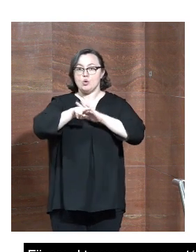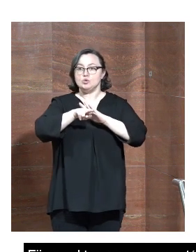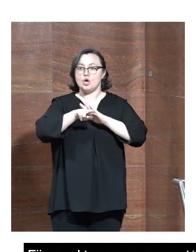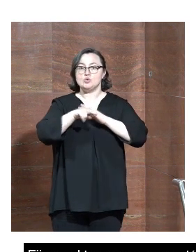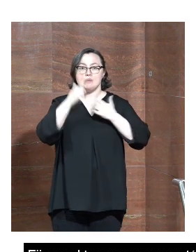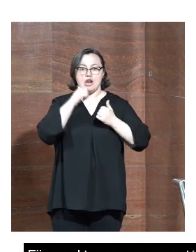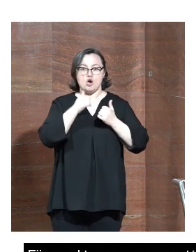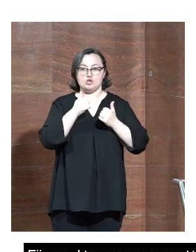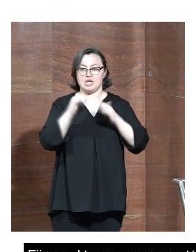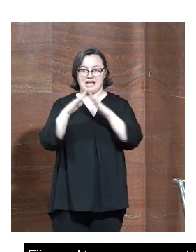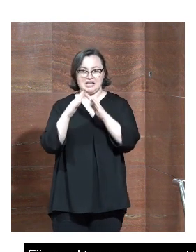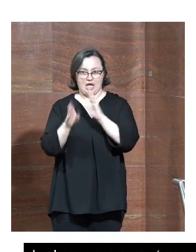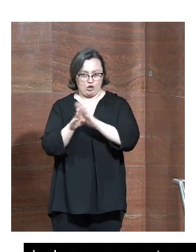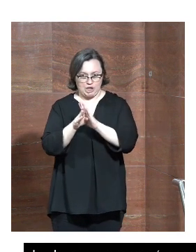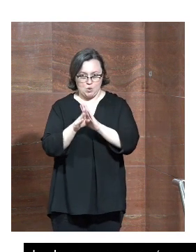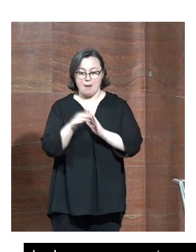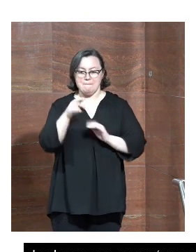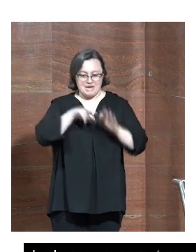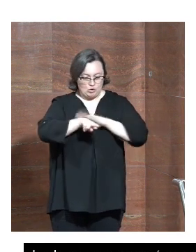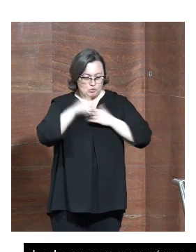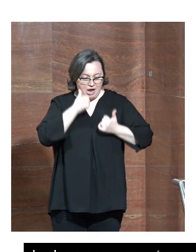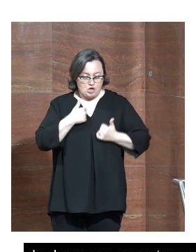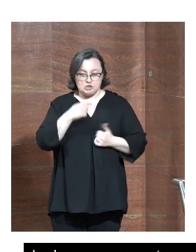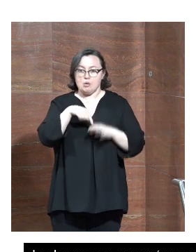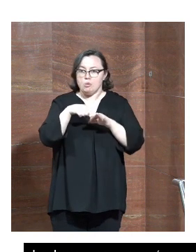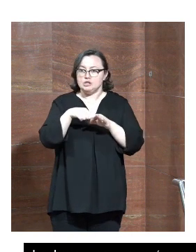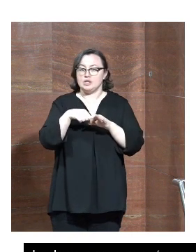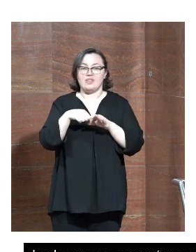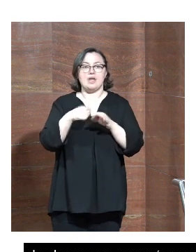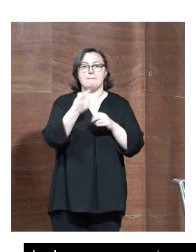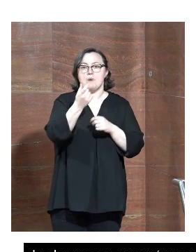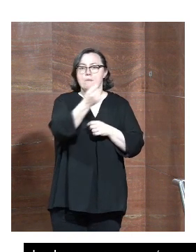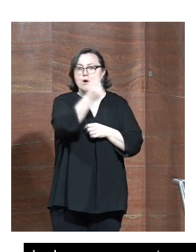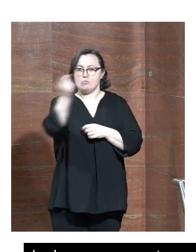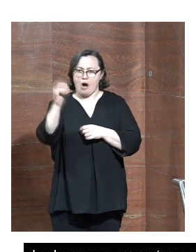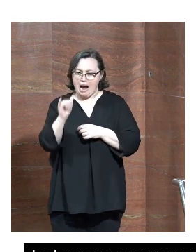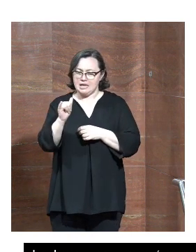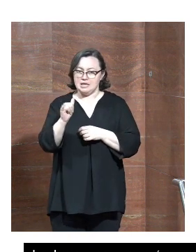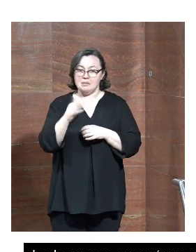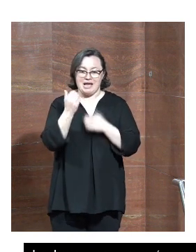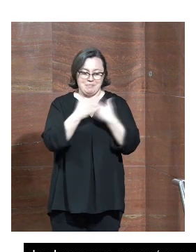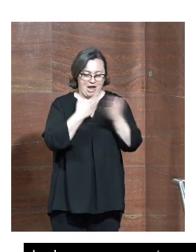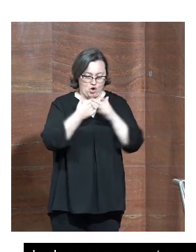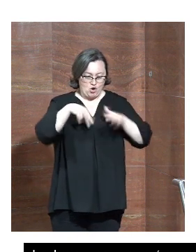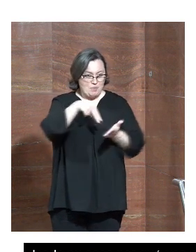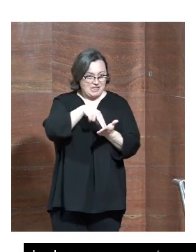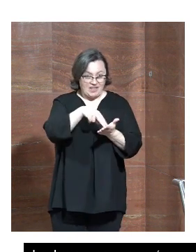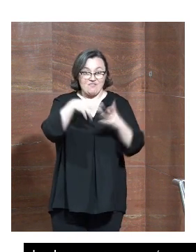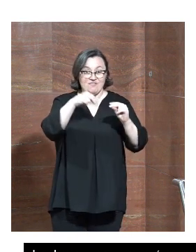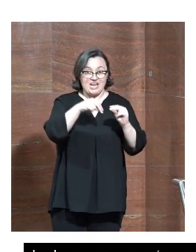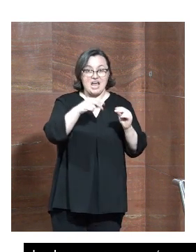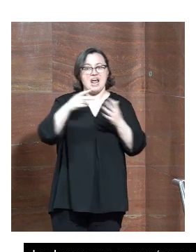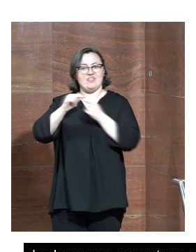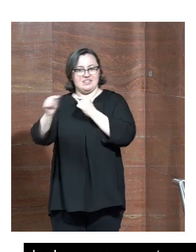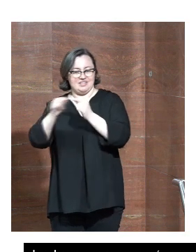recursos recursos que son personas, que siempre hay pocas en todos los organismos, de hacer un trabajo mecánico, pues una parte de